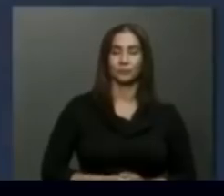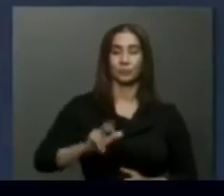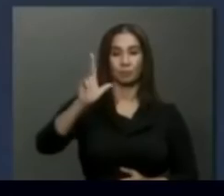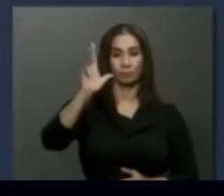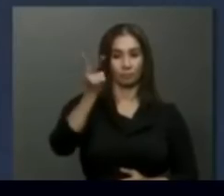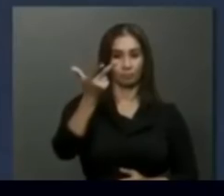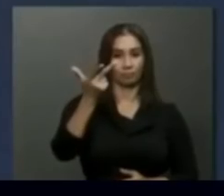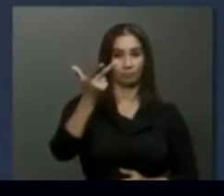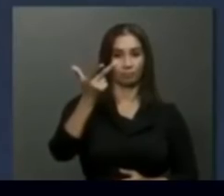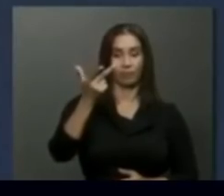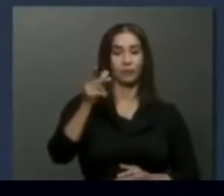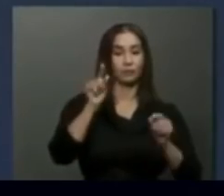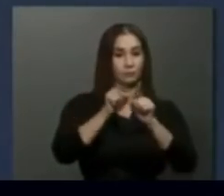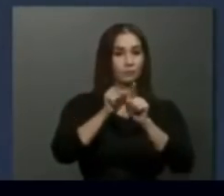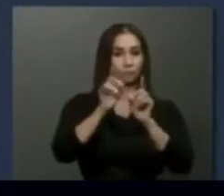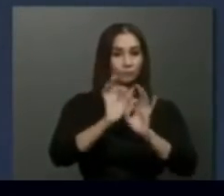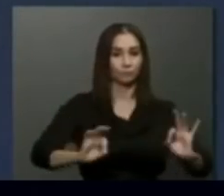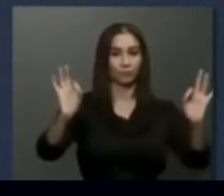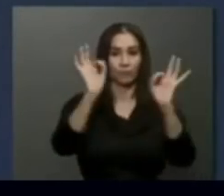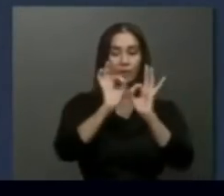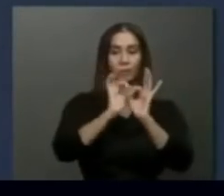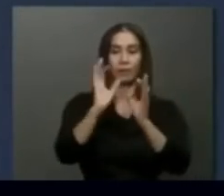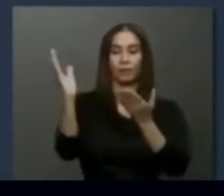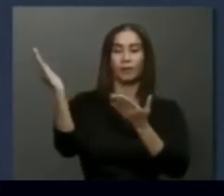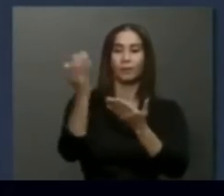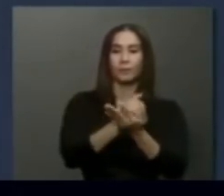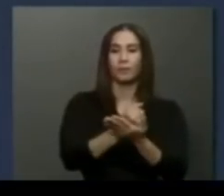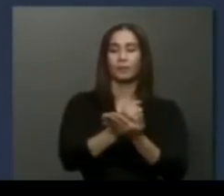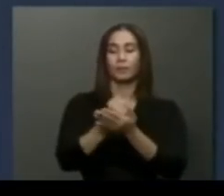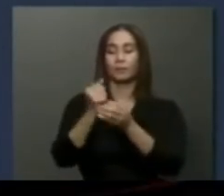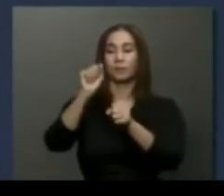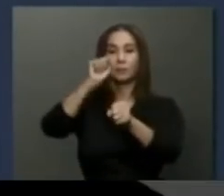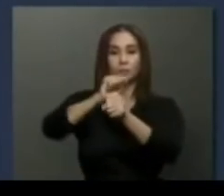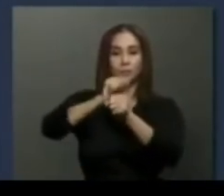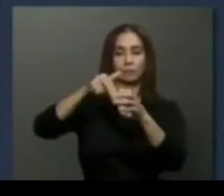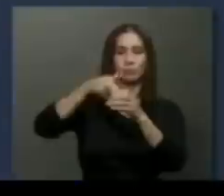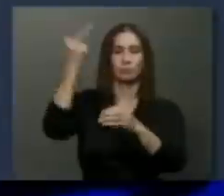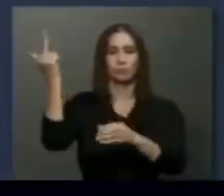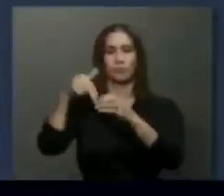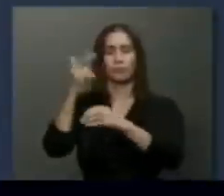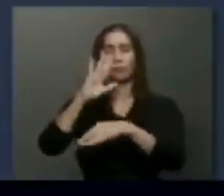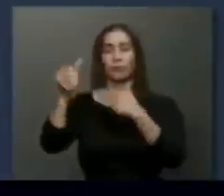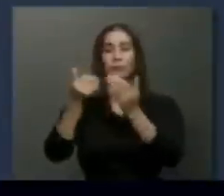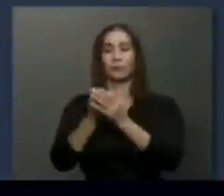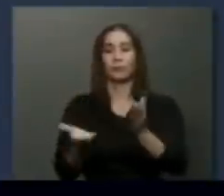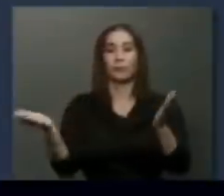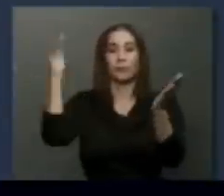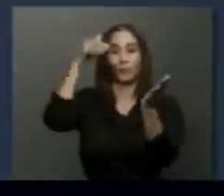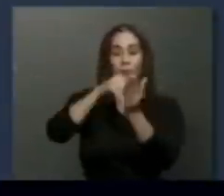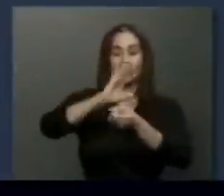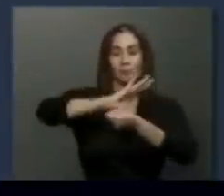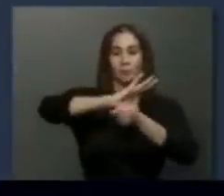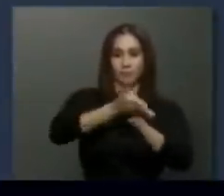Tercero, y no menos importante, recuperando el empleo perdido por la pandemia gracias